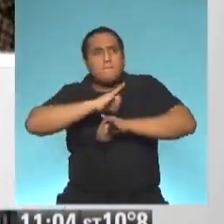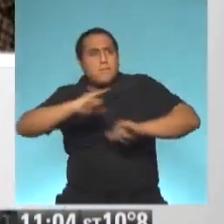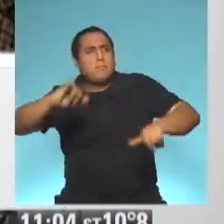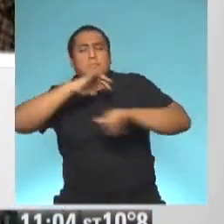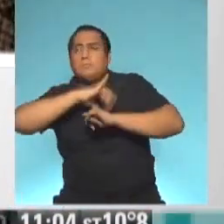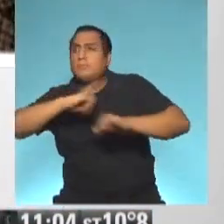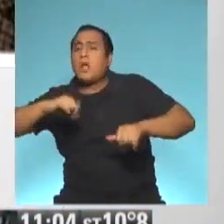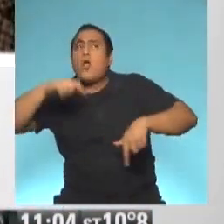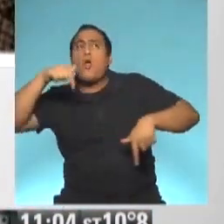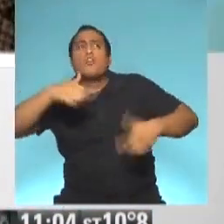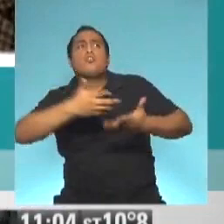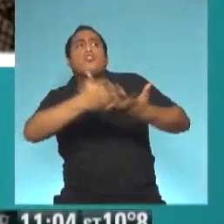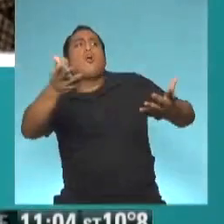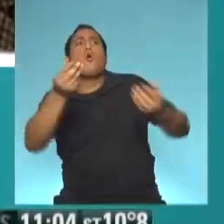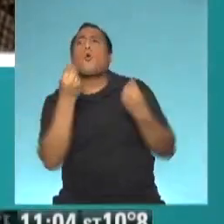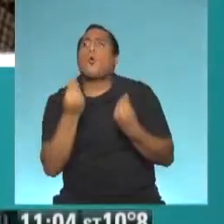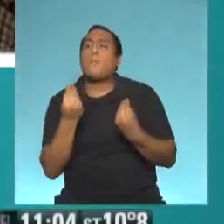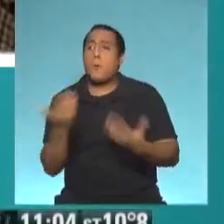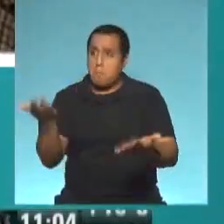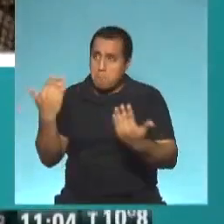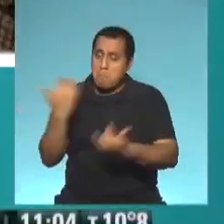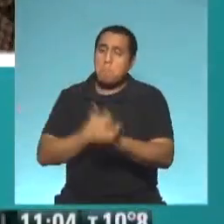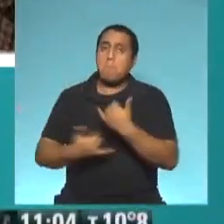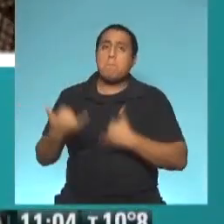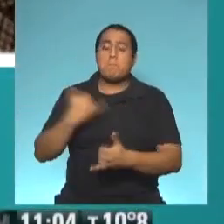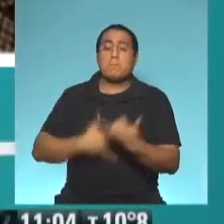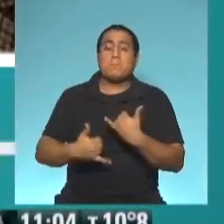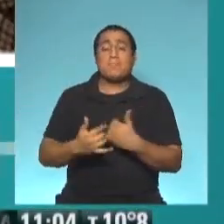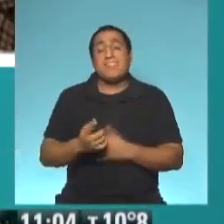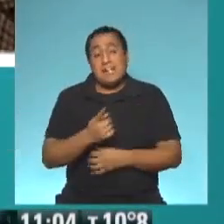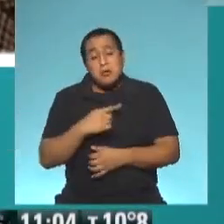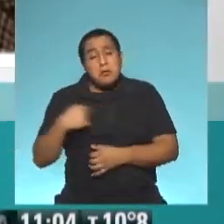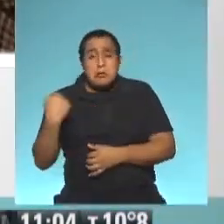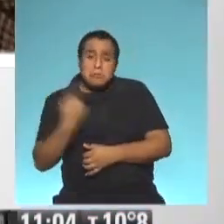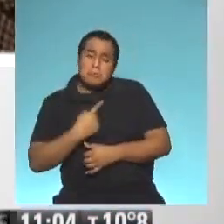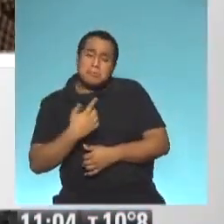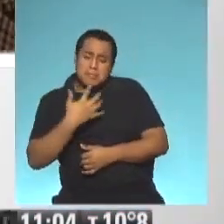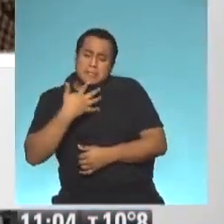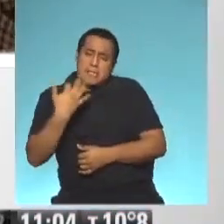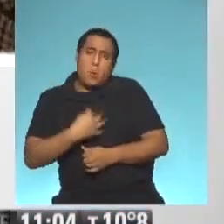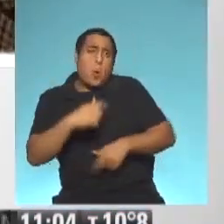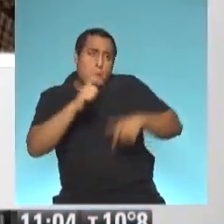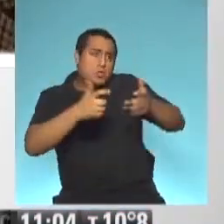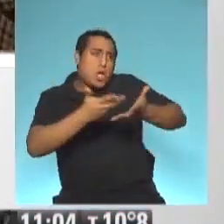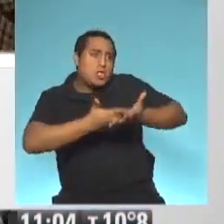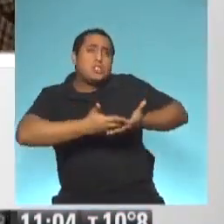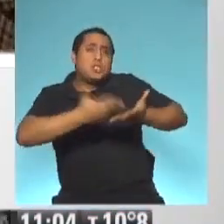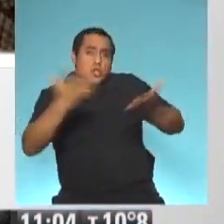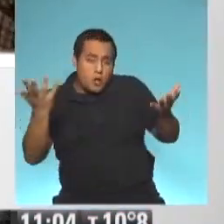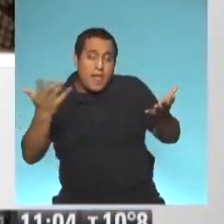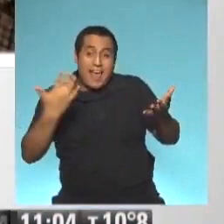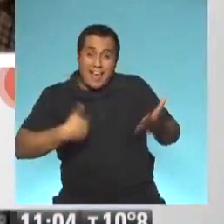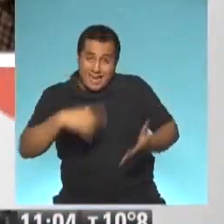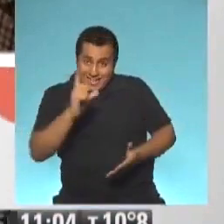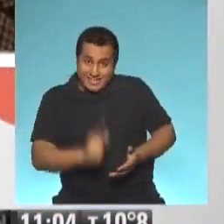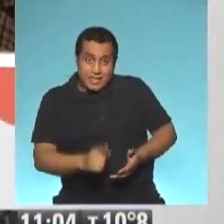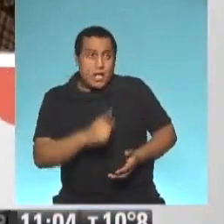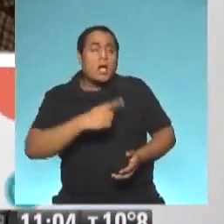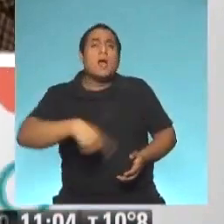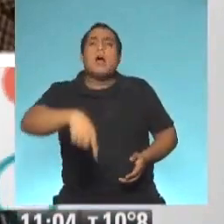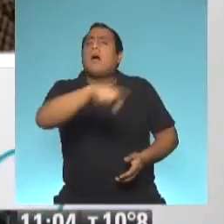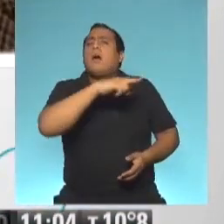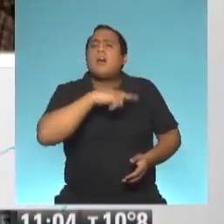sería el balance hoy? No, nosotros estamos convencidos de que la sociedad argentina es una sociedad con una